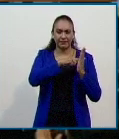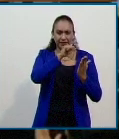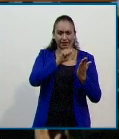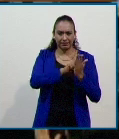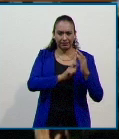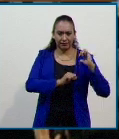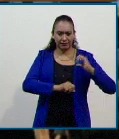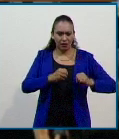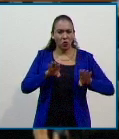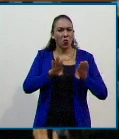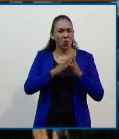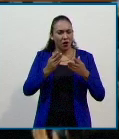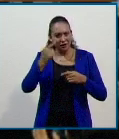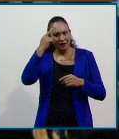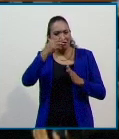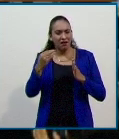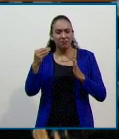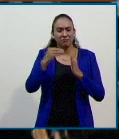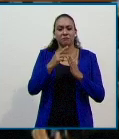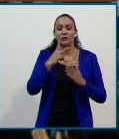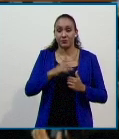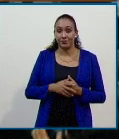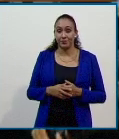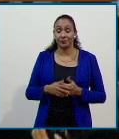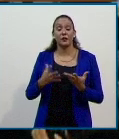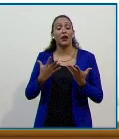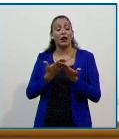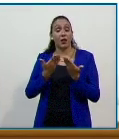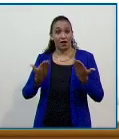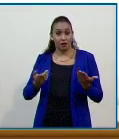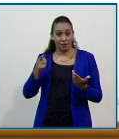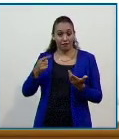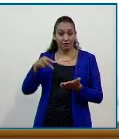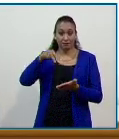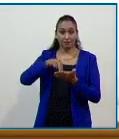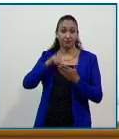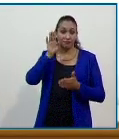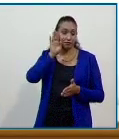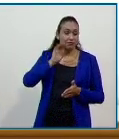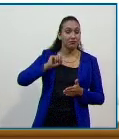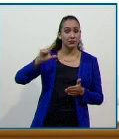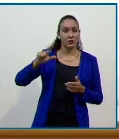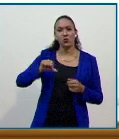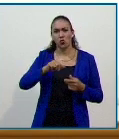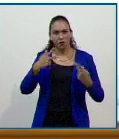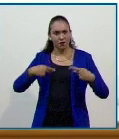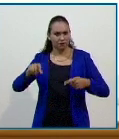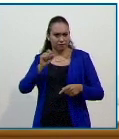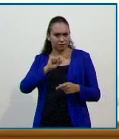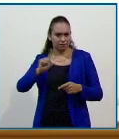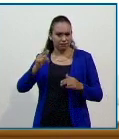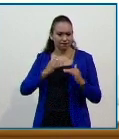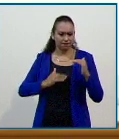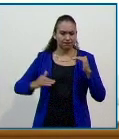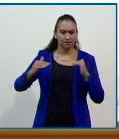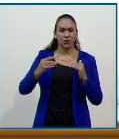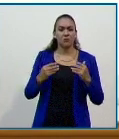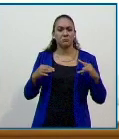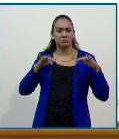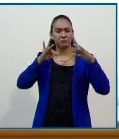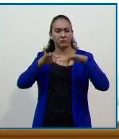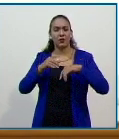Suprema Corte de Justicia de la Nación y del Consejo de la Judicatura, Norma Lucía Piña Hernández, destacó la